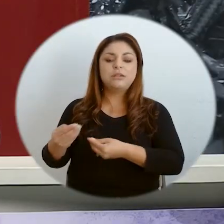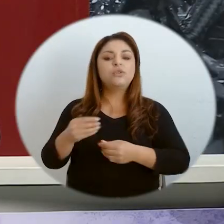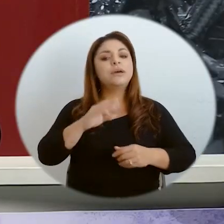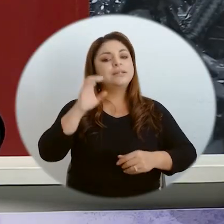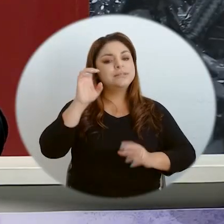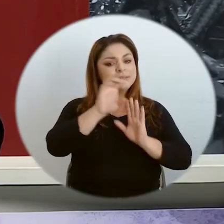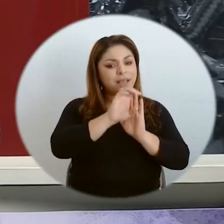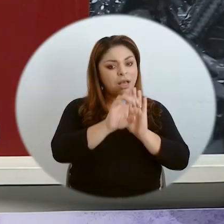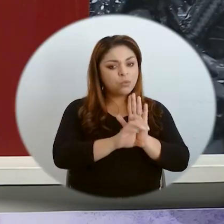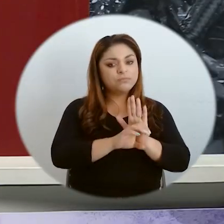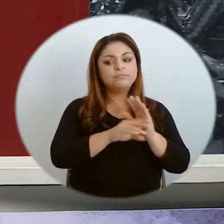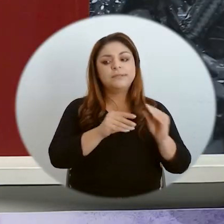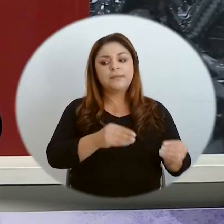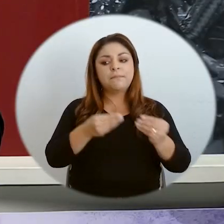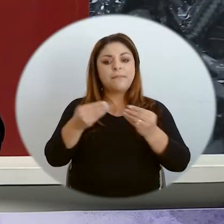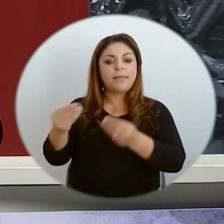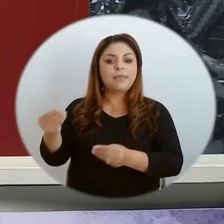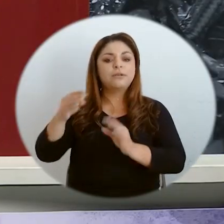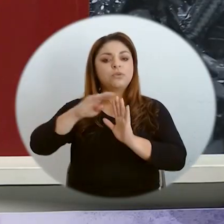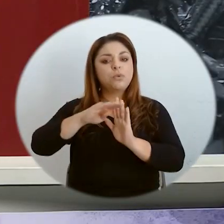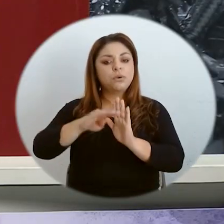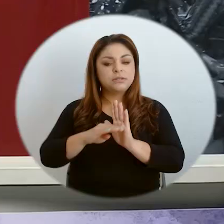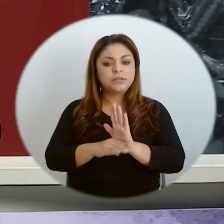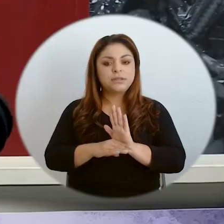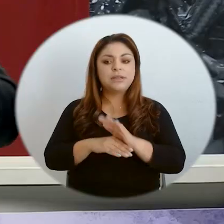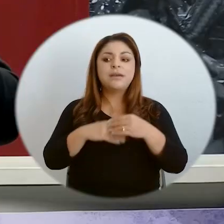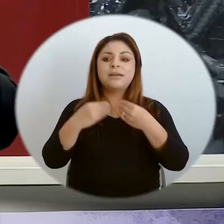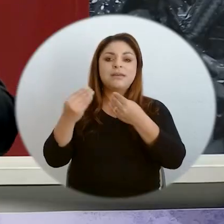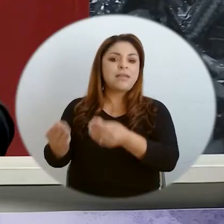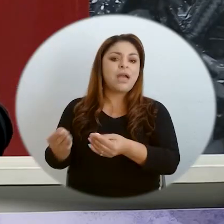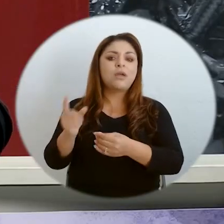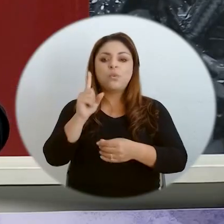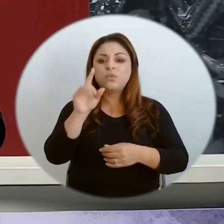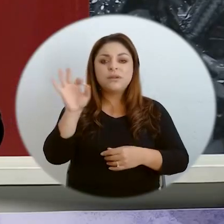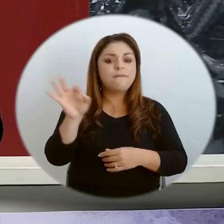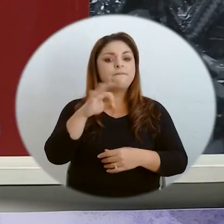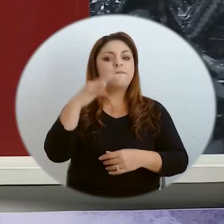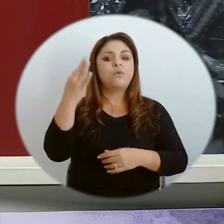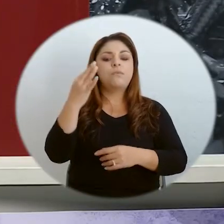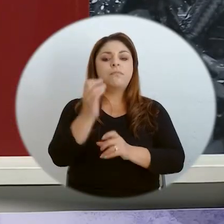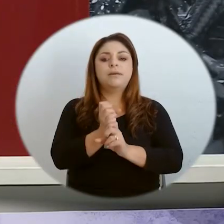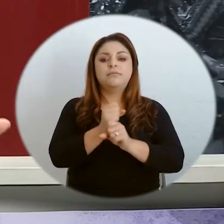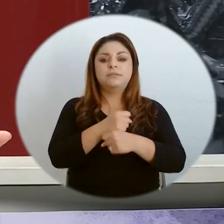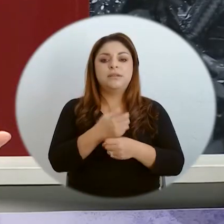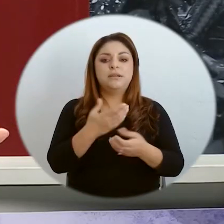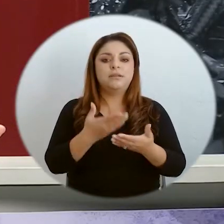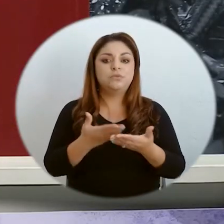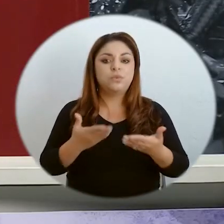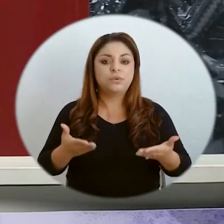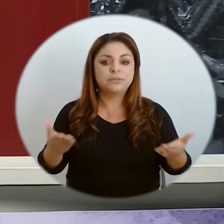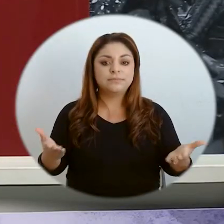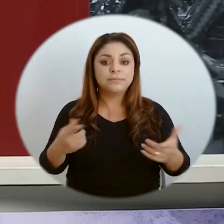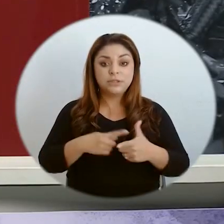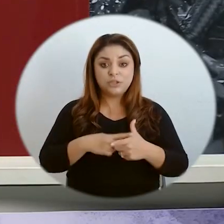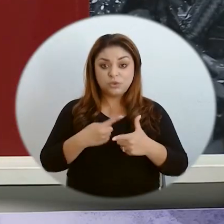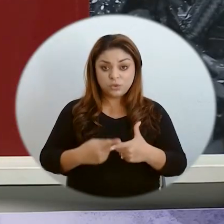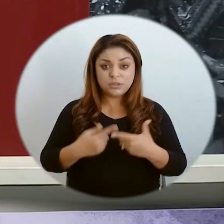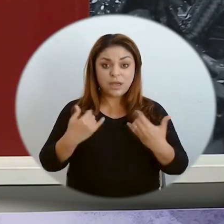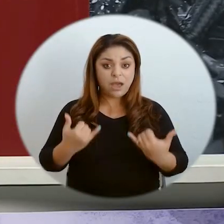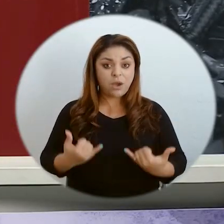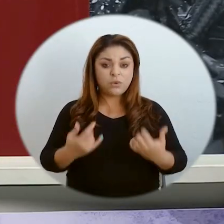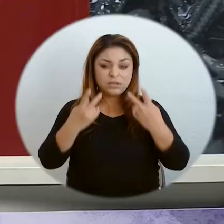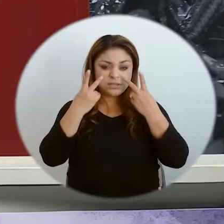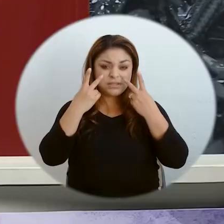orden y que va, ¿verdad?, a que va a implantar también una cierta forma de hacer las cosas. Y entonces estamos